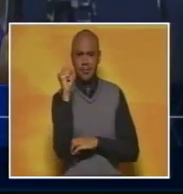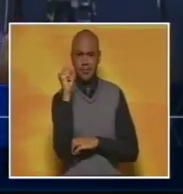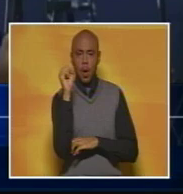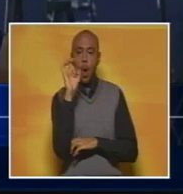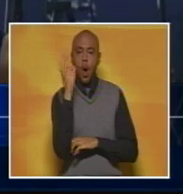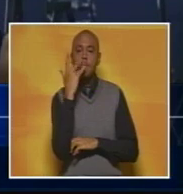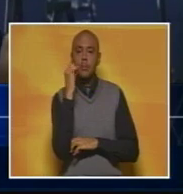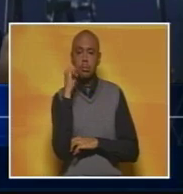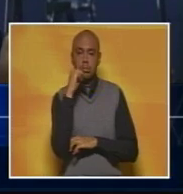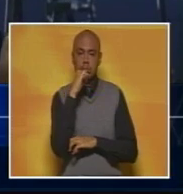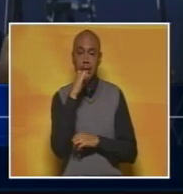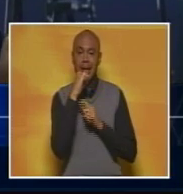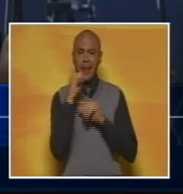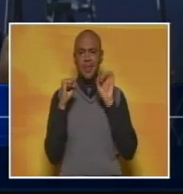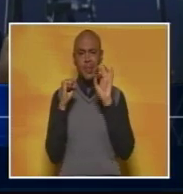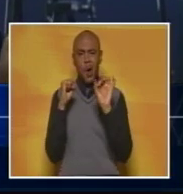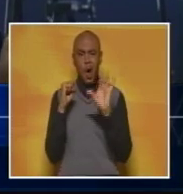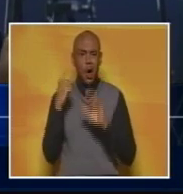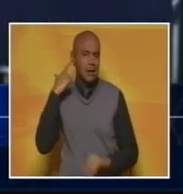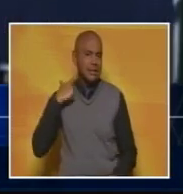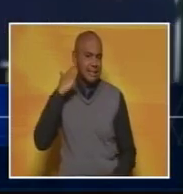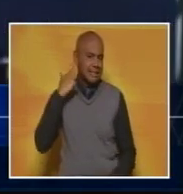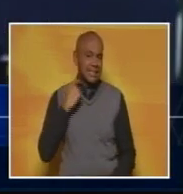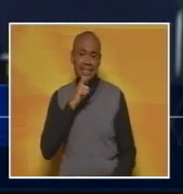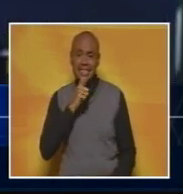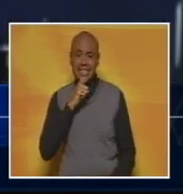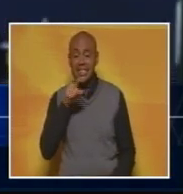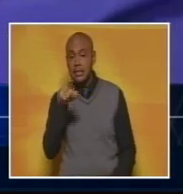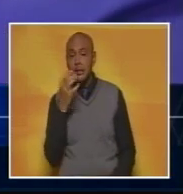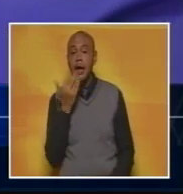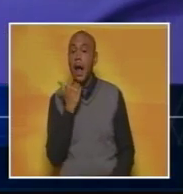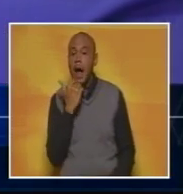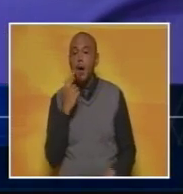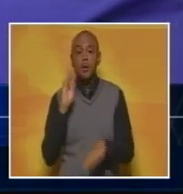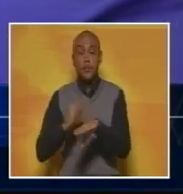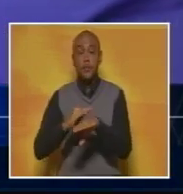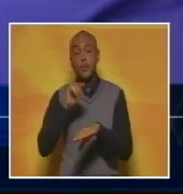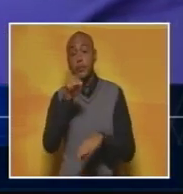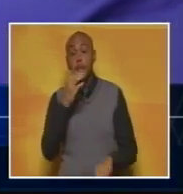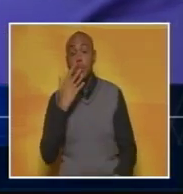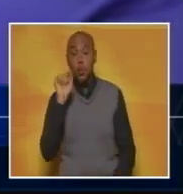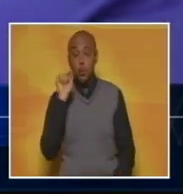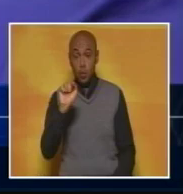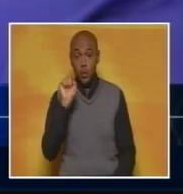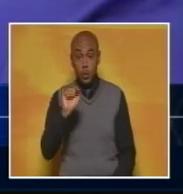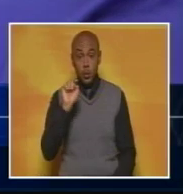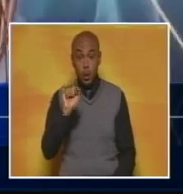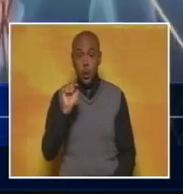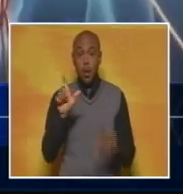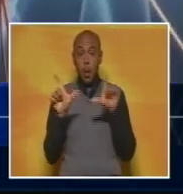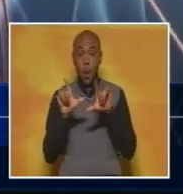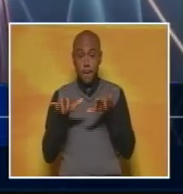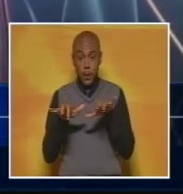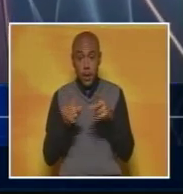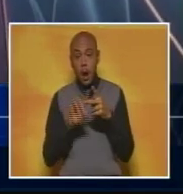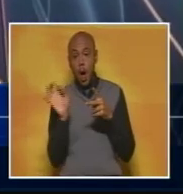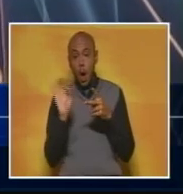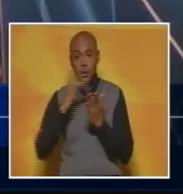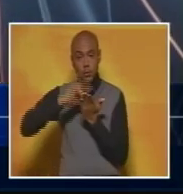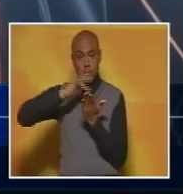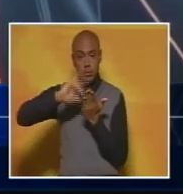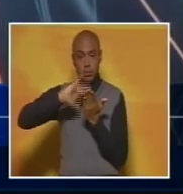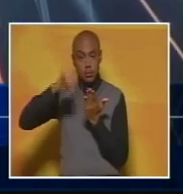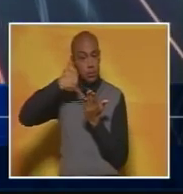una gran tensión, incluso una ligera desalineación. Meléndez dice que mientras está usando una computadora o un teléfono